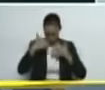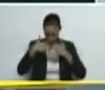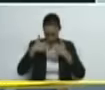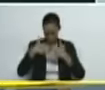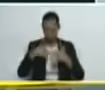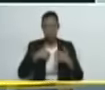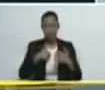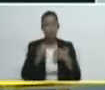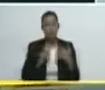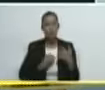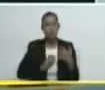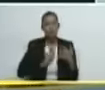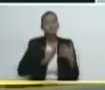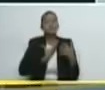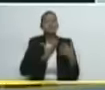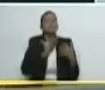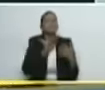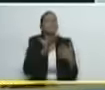en la